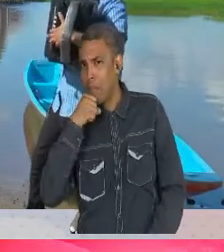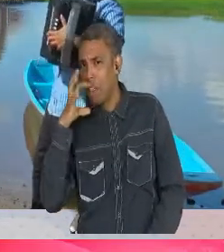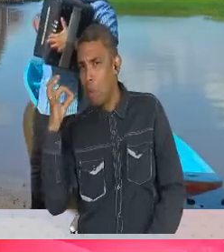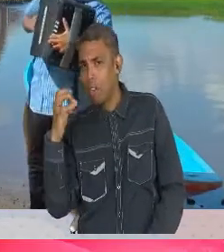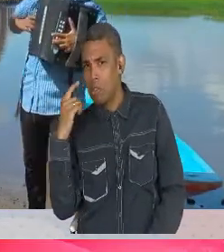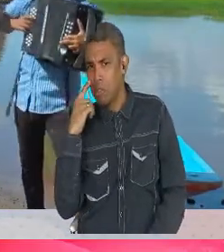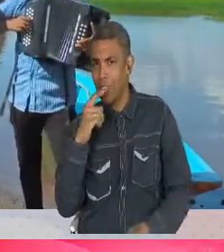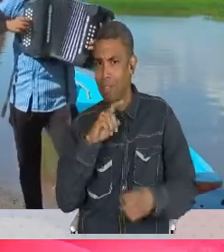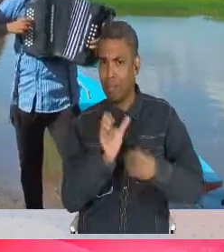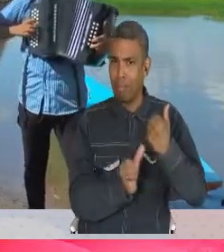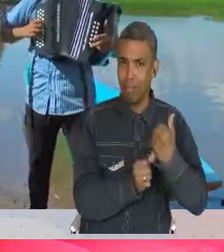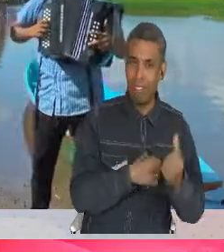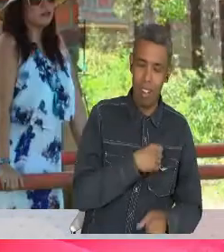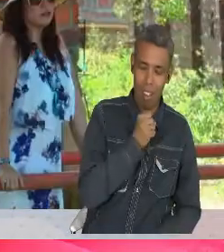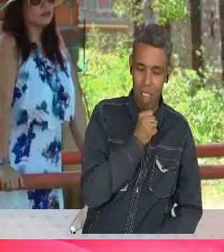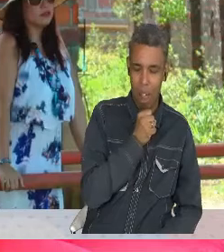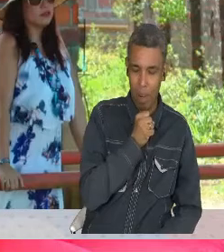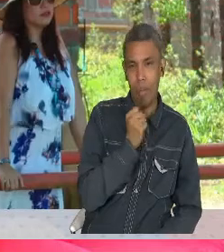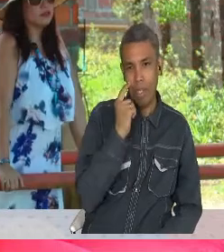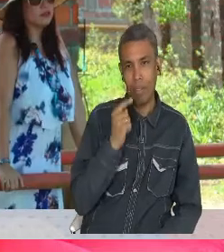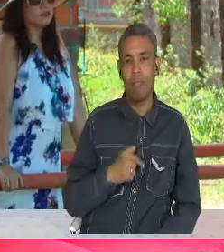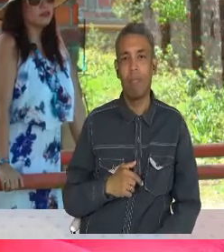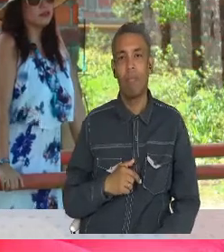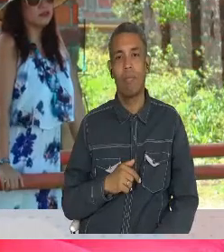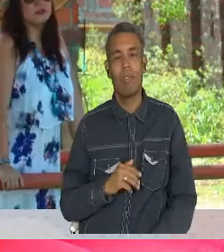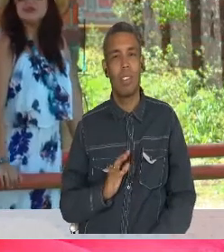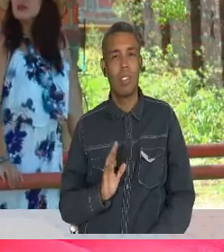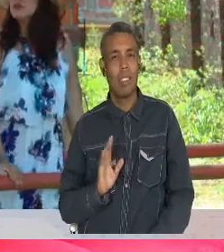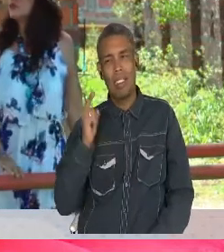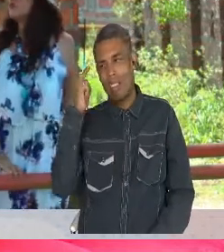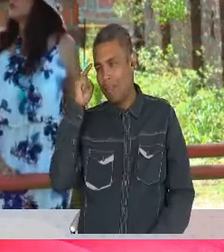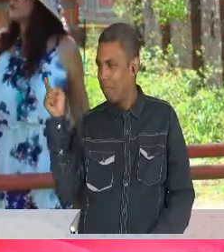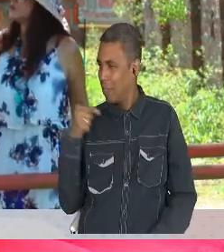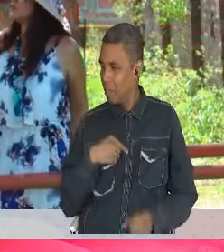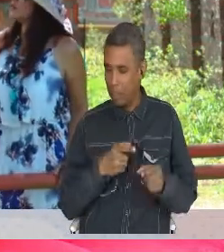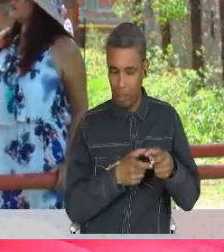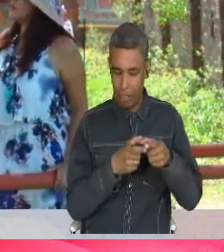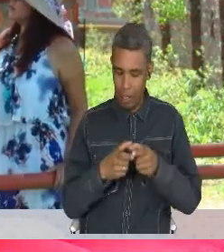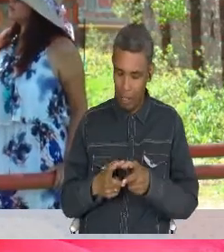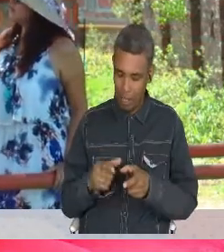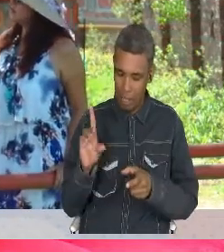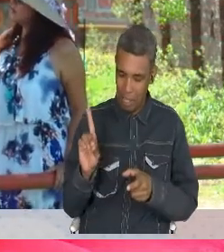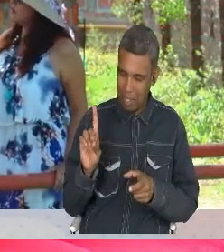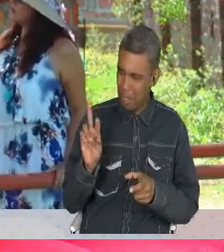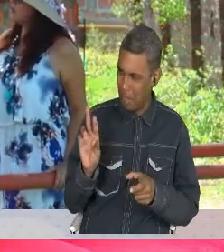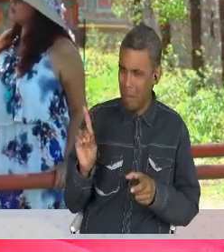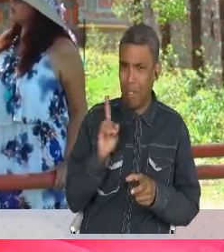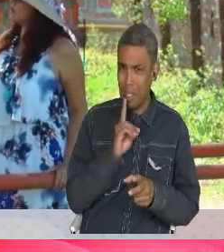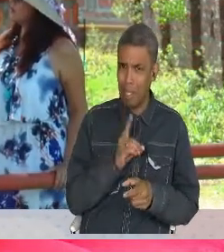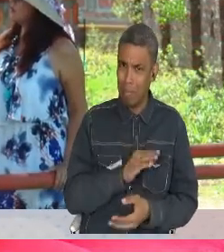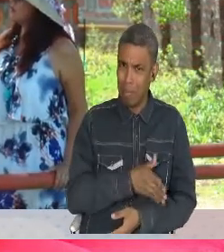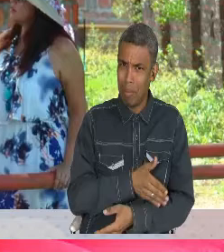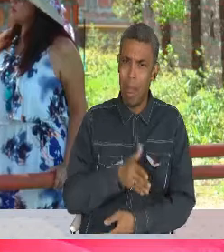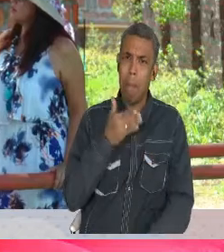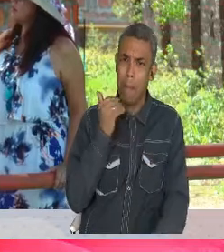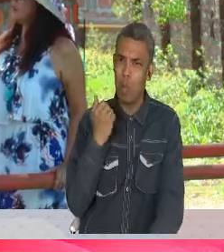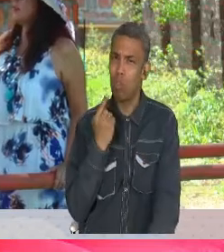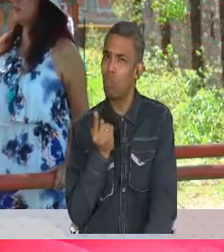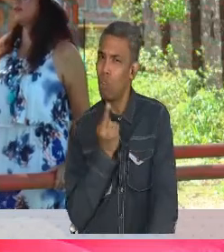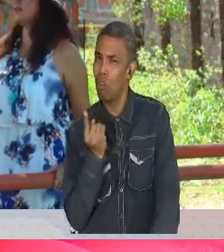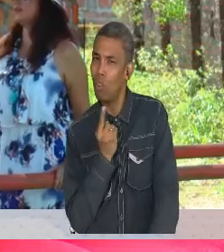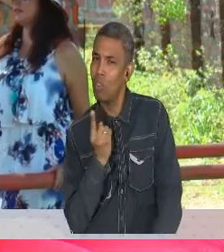Solita es un nombre que lo pone uno a pensar como que, oiga, sí, en algunas ocasiones es mejor estar solo. Pero bueno,